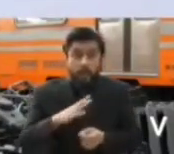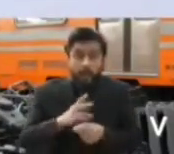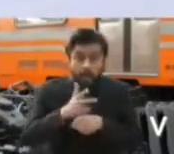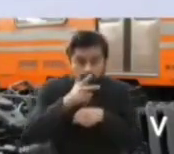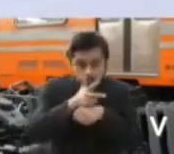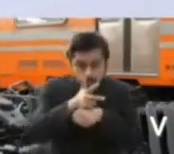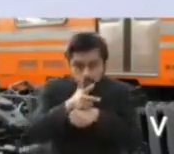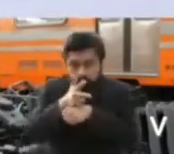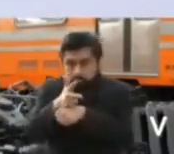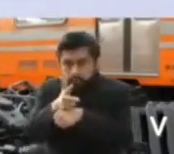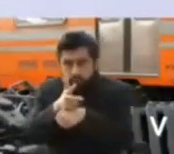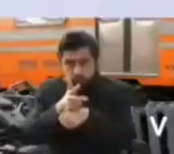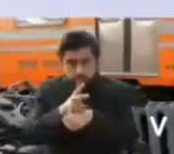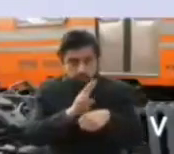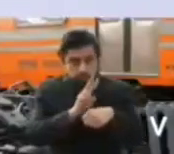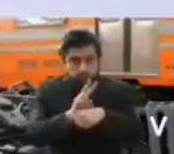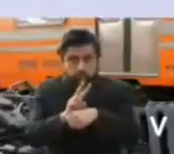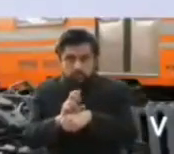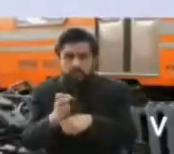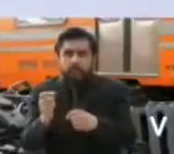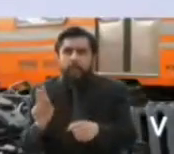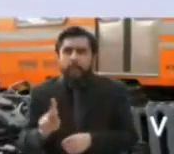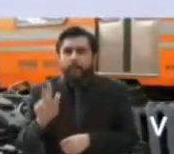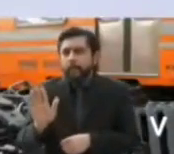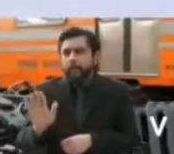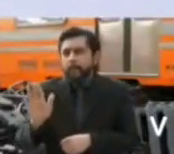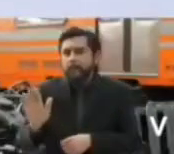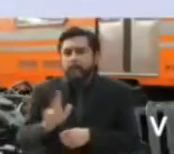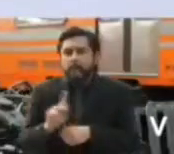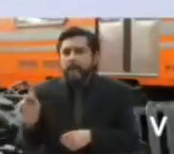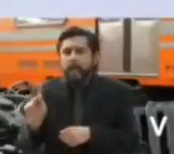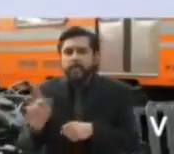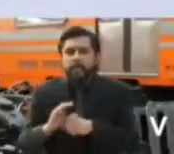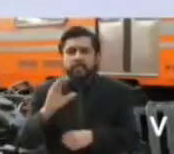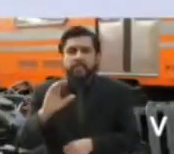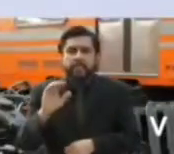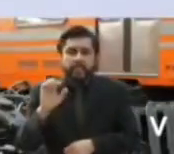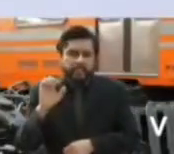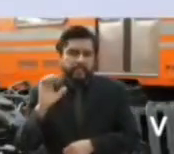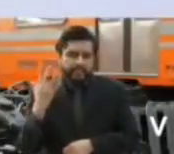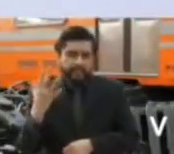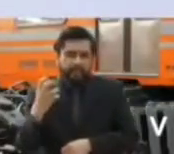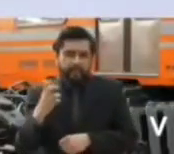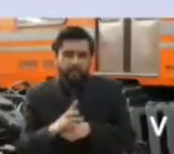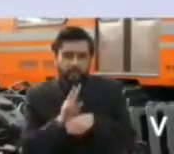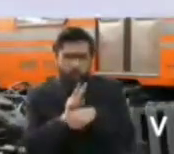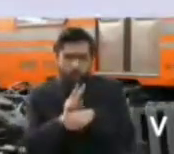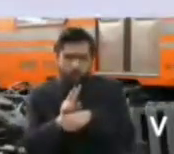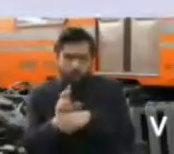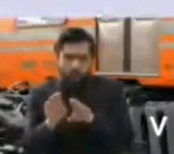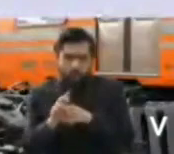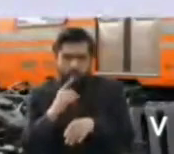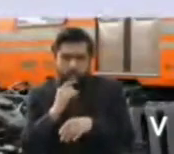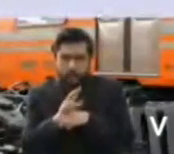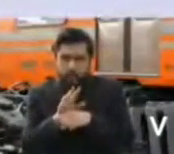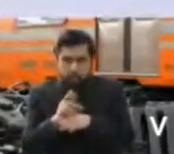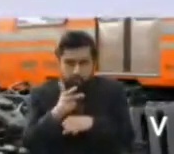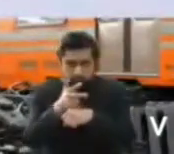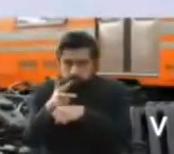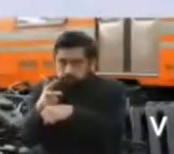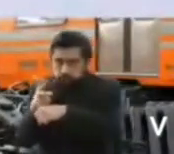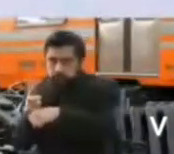vigilancia. Es un C5 para el metro, para que se pueda entender. Es de esa magnitud. Y de comunicación inclusive con el